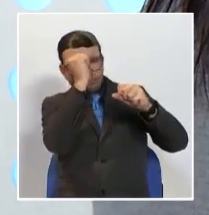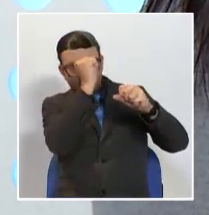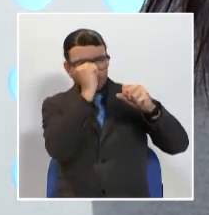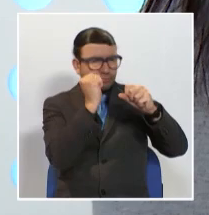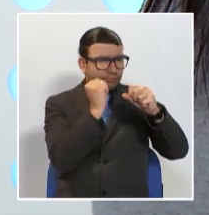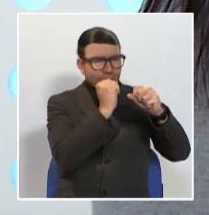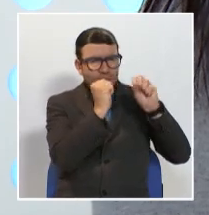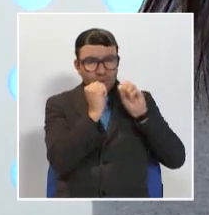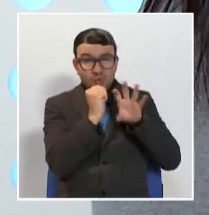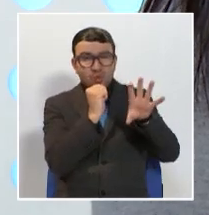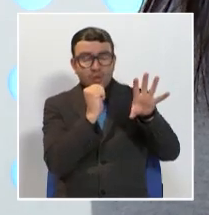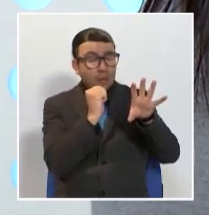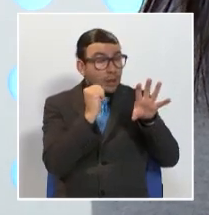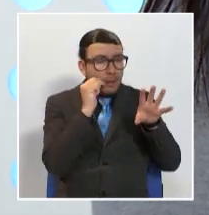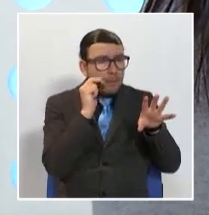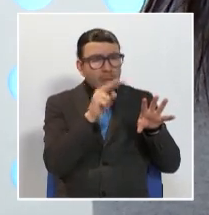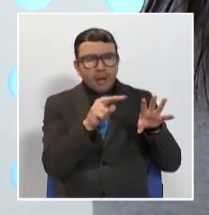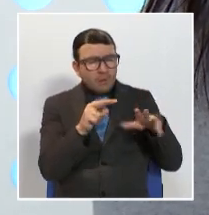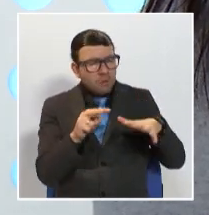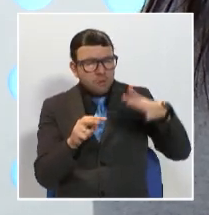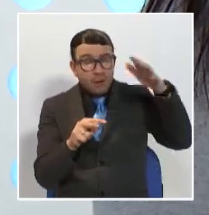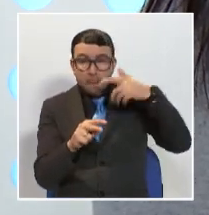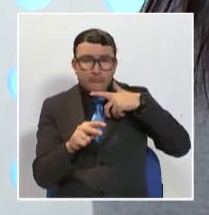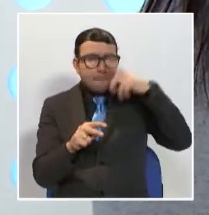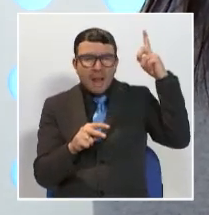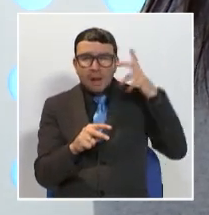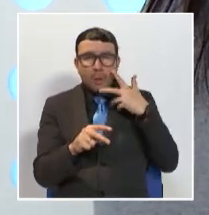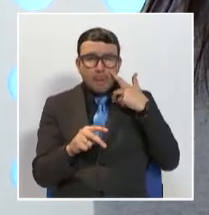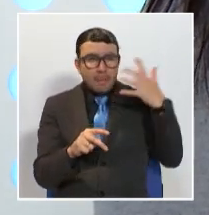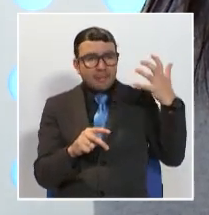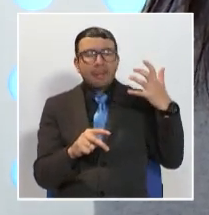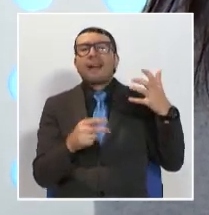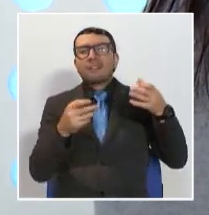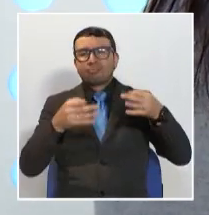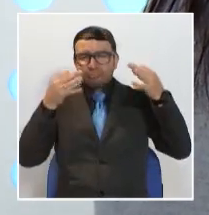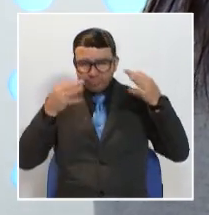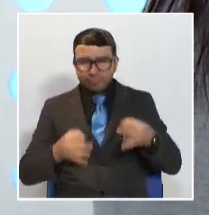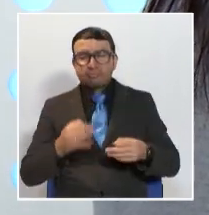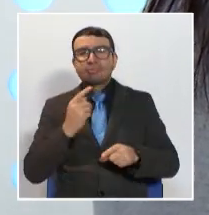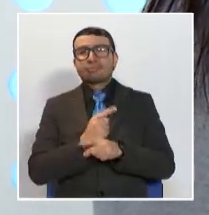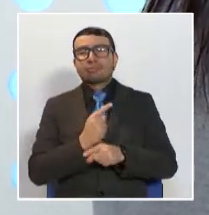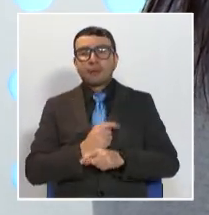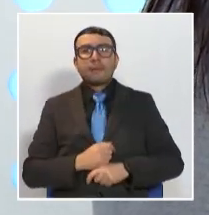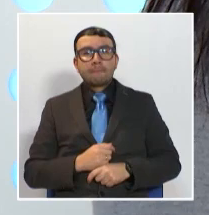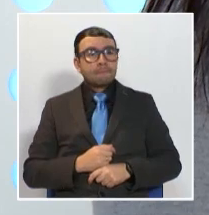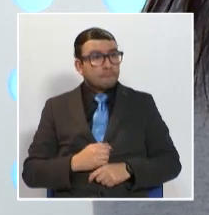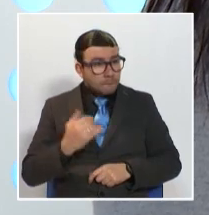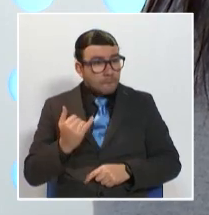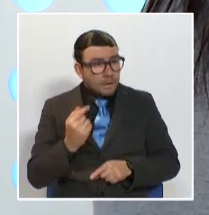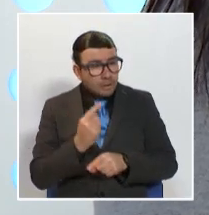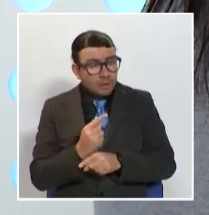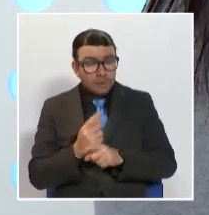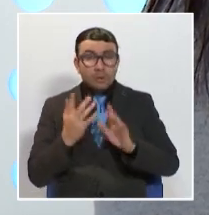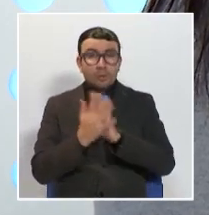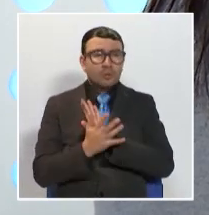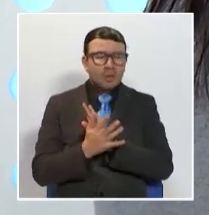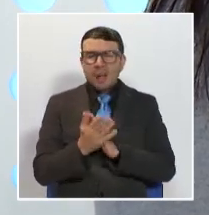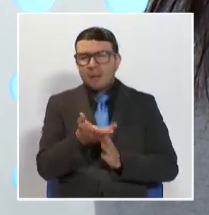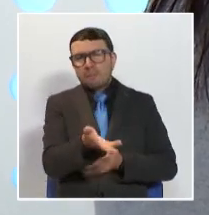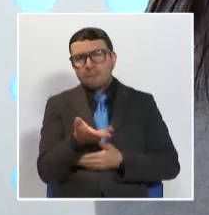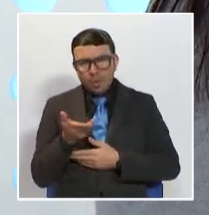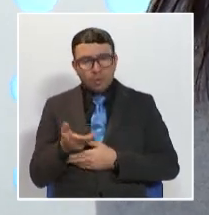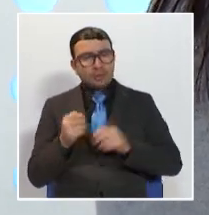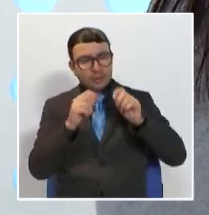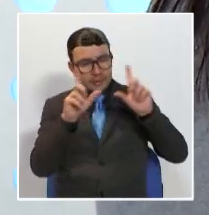su fluorescencia, o sea, se ve mucho más blanco y eso casi que nos da el diagnóstico. En el enfoque inicial del vitiligo realmente hay que pedir pocos exámenes, los